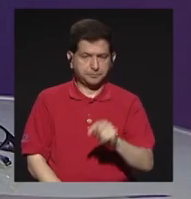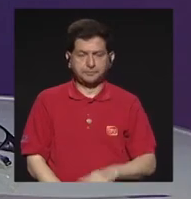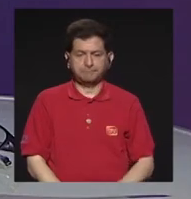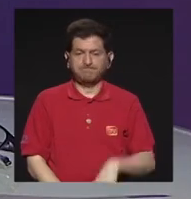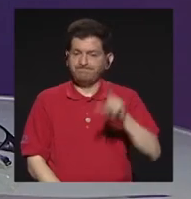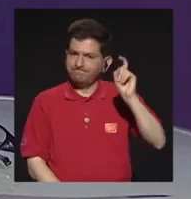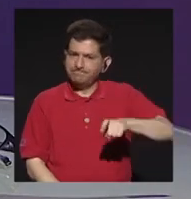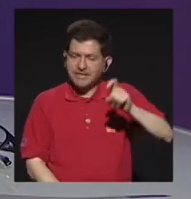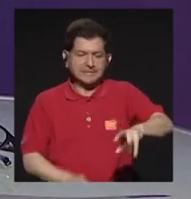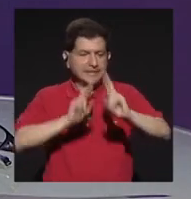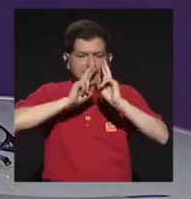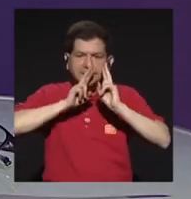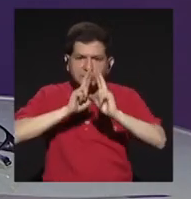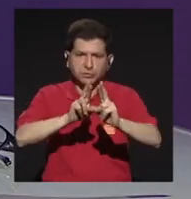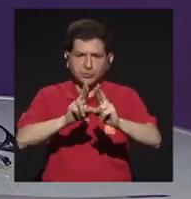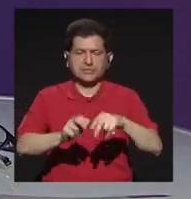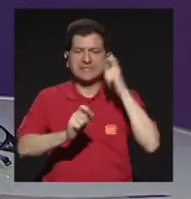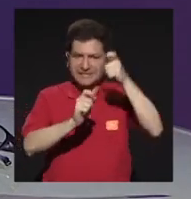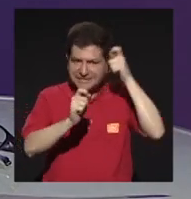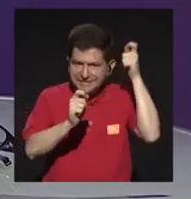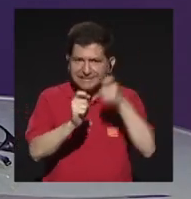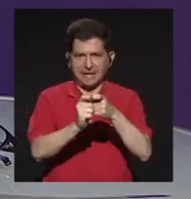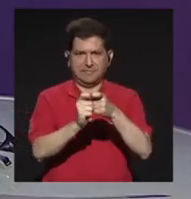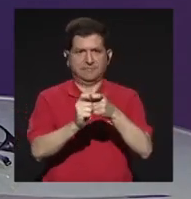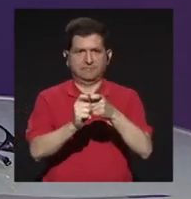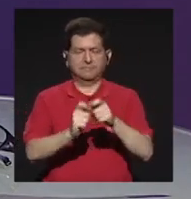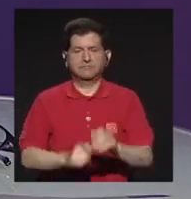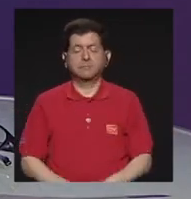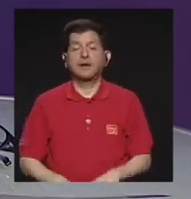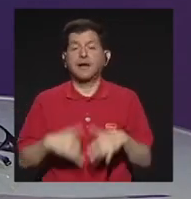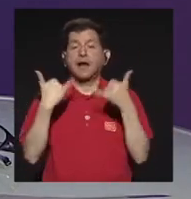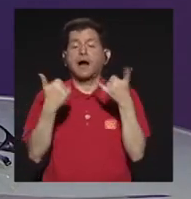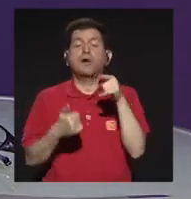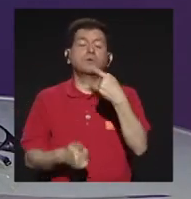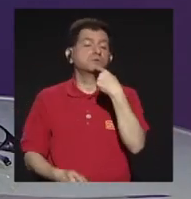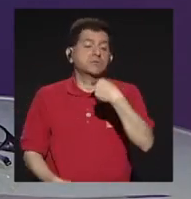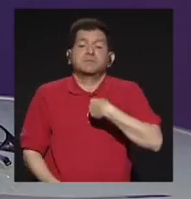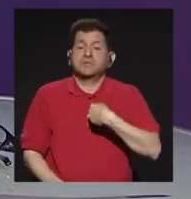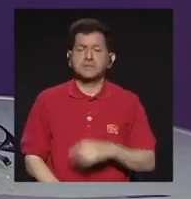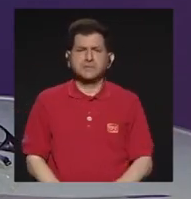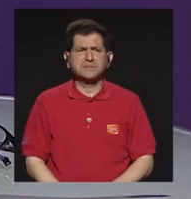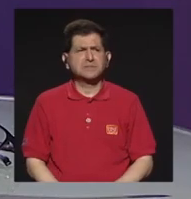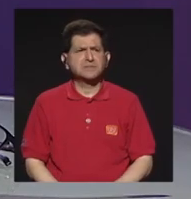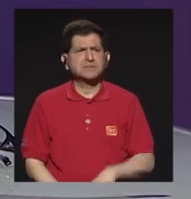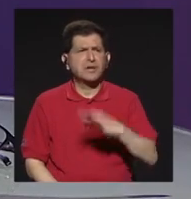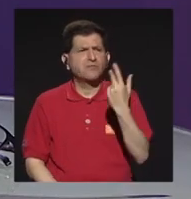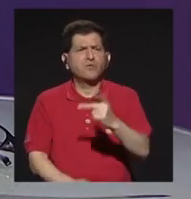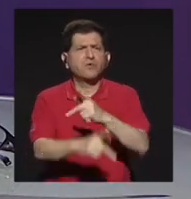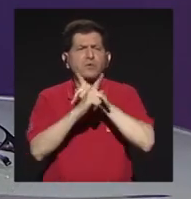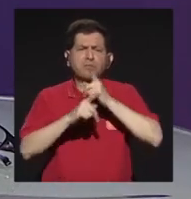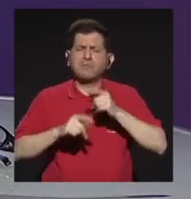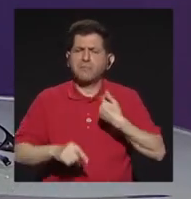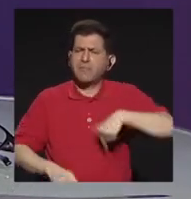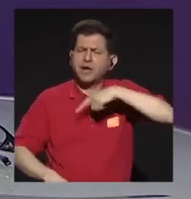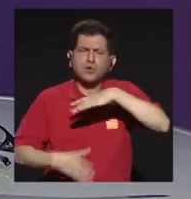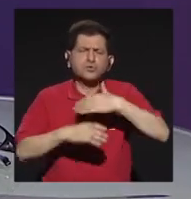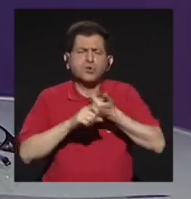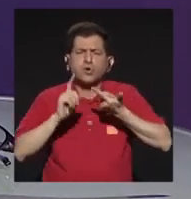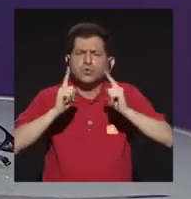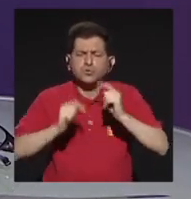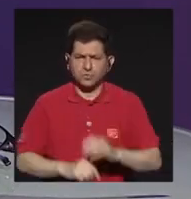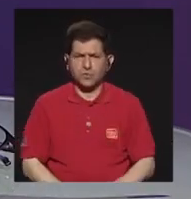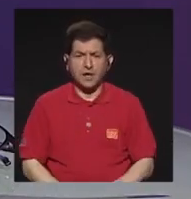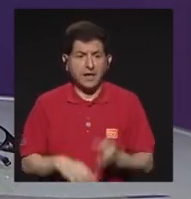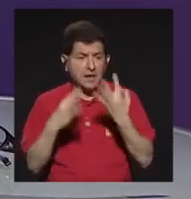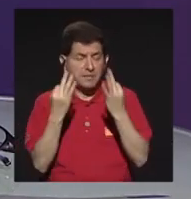necesitan respuestas puntuales ahora tú me podrías decir bueno qué medidas de prevención podemos hacer julia para